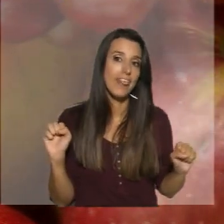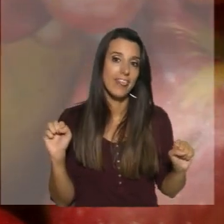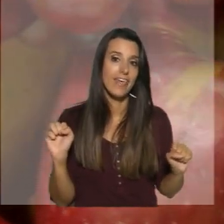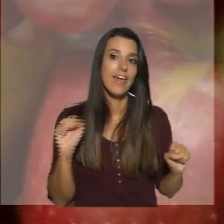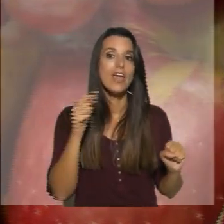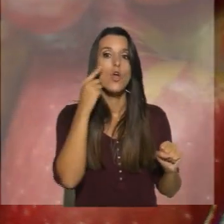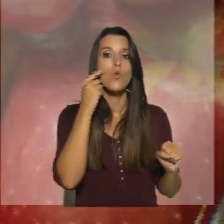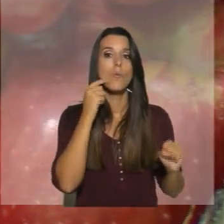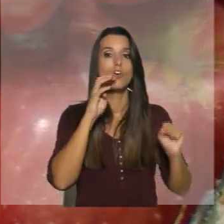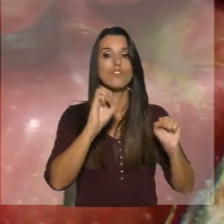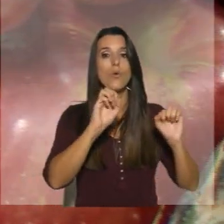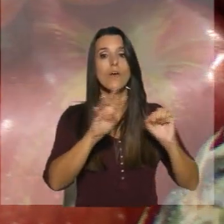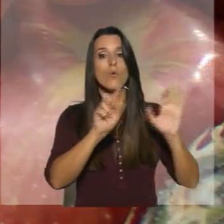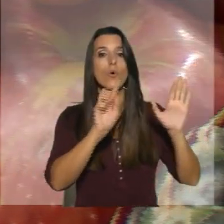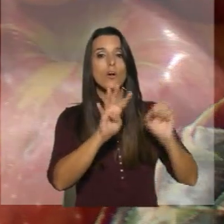números